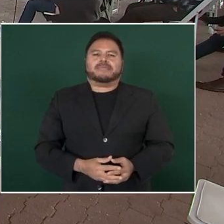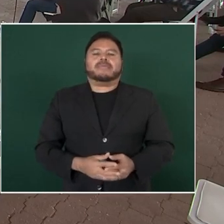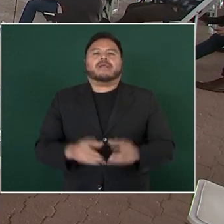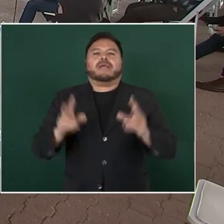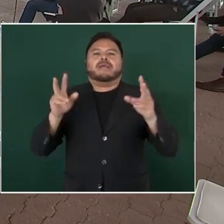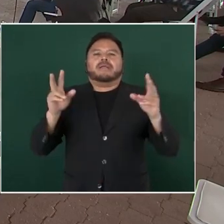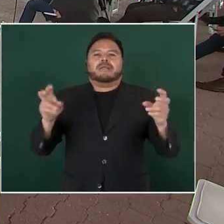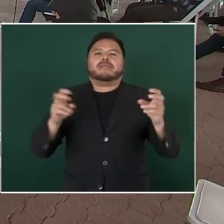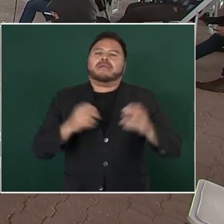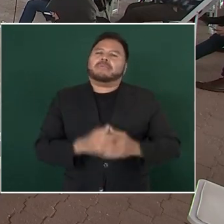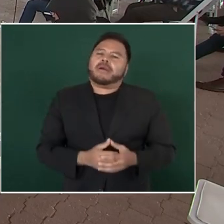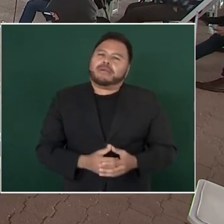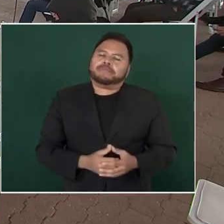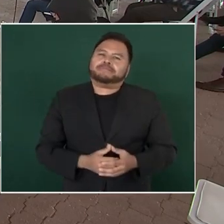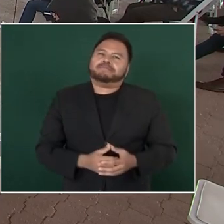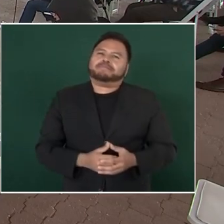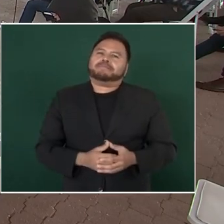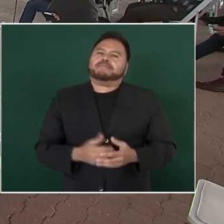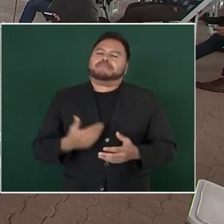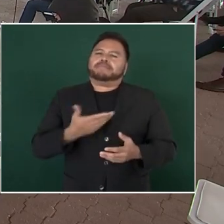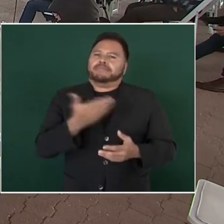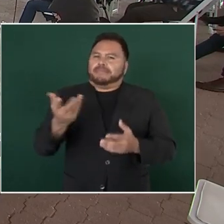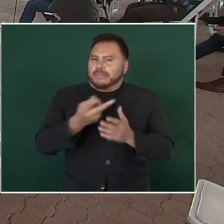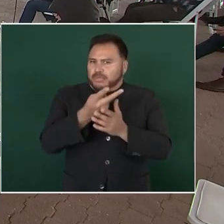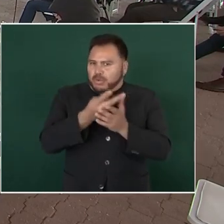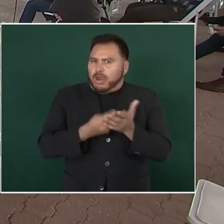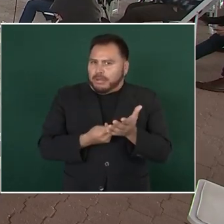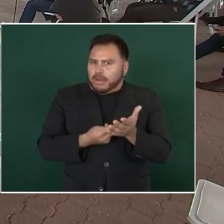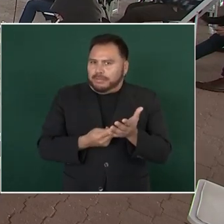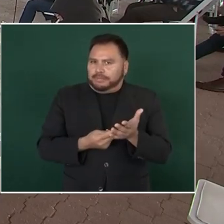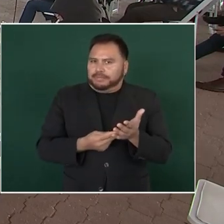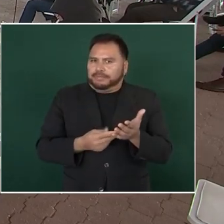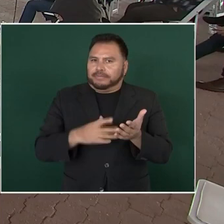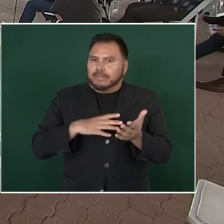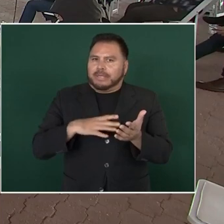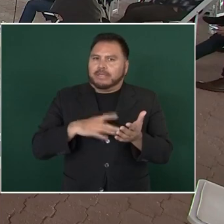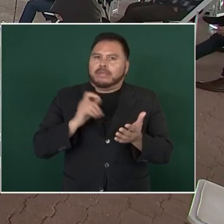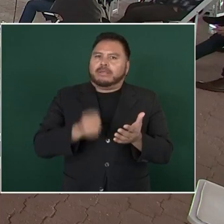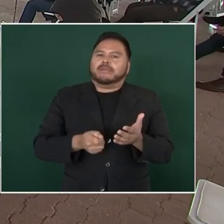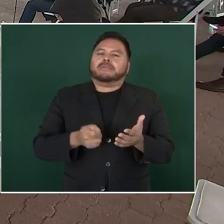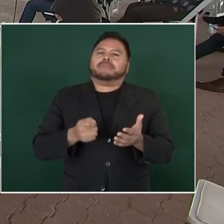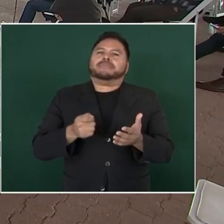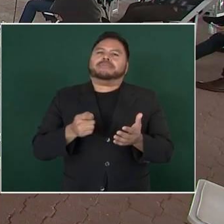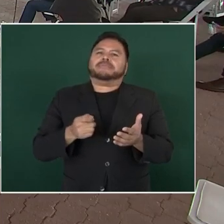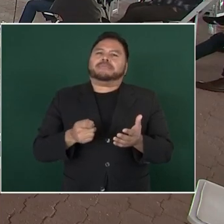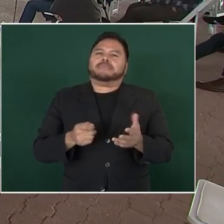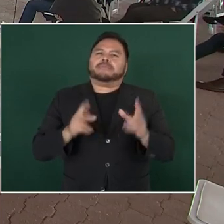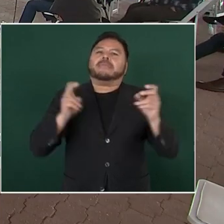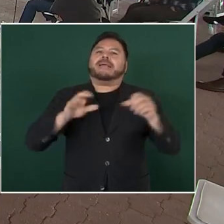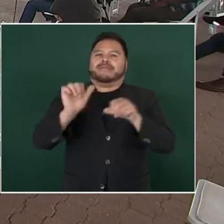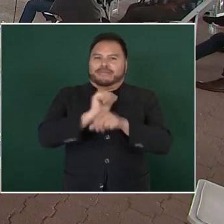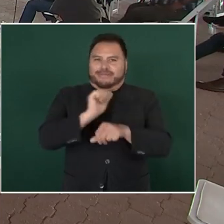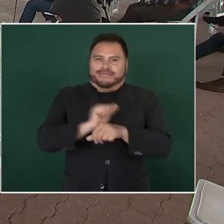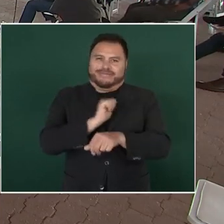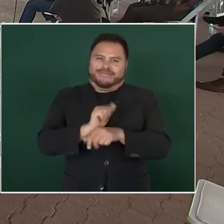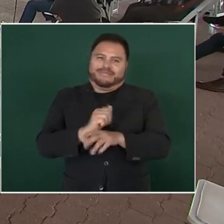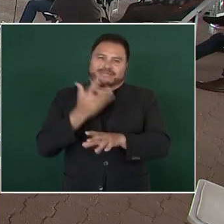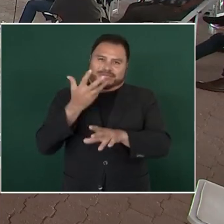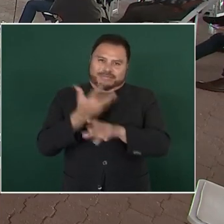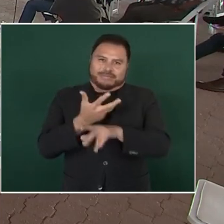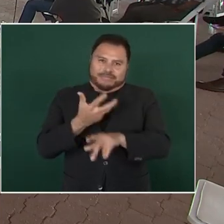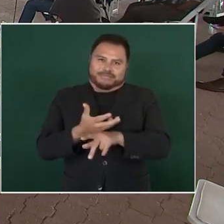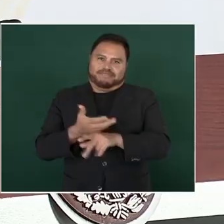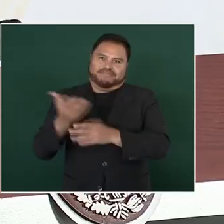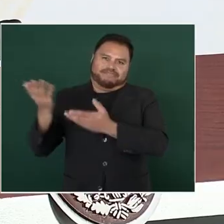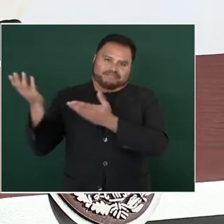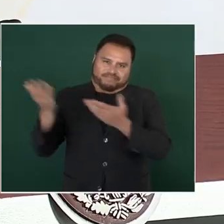Respecto al servicio, al programa que se da sobre la regularización de vehículos de procedencia